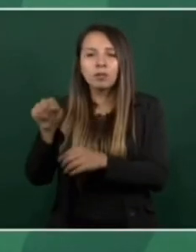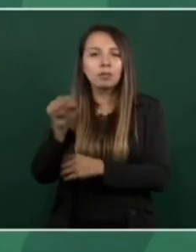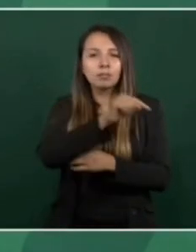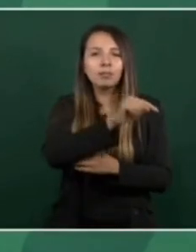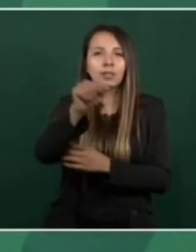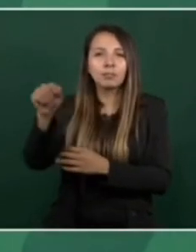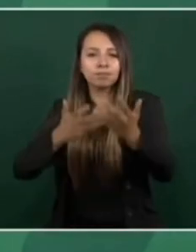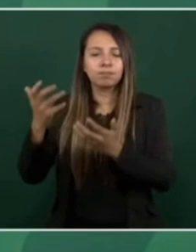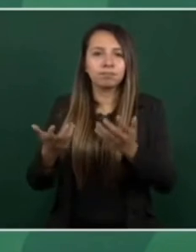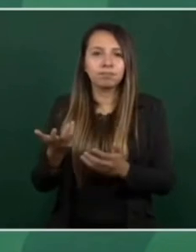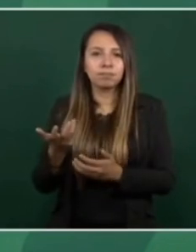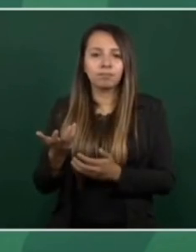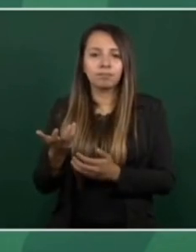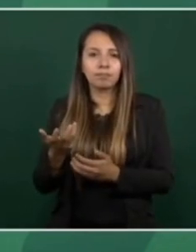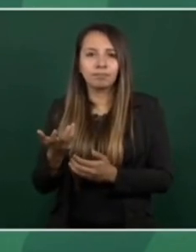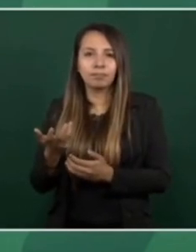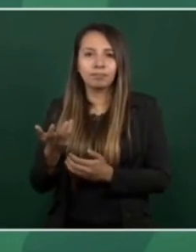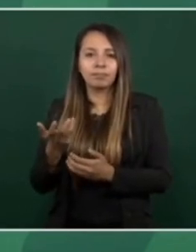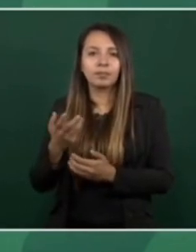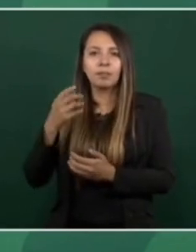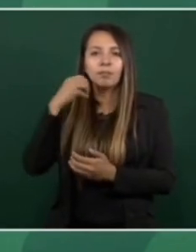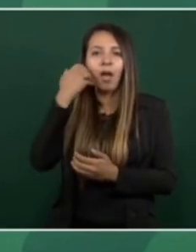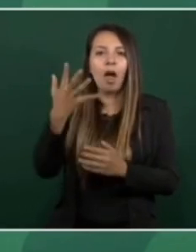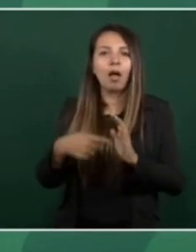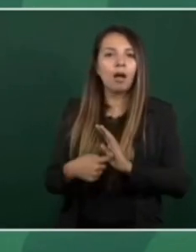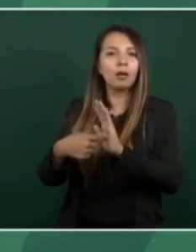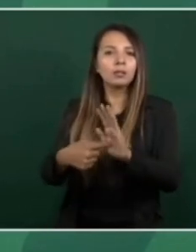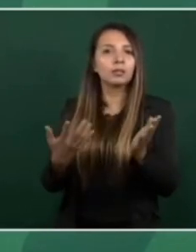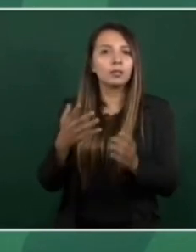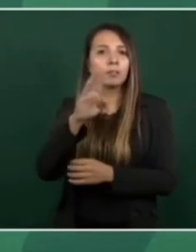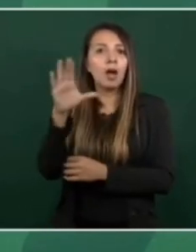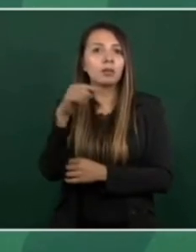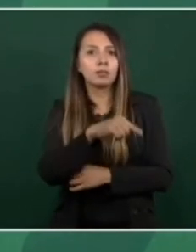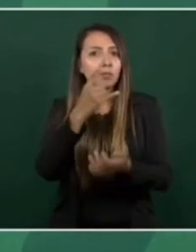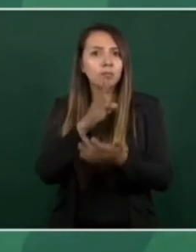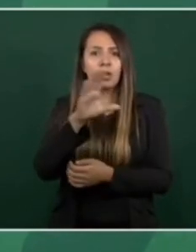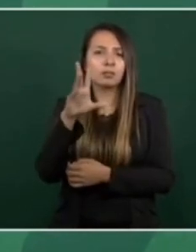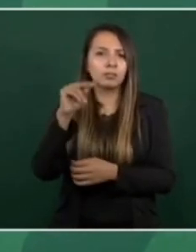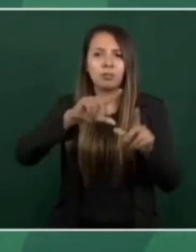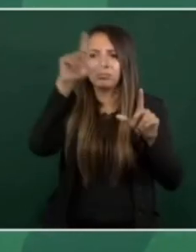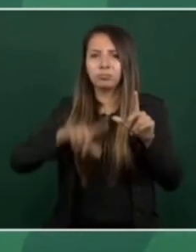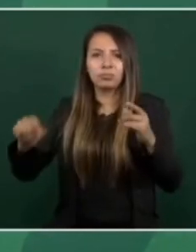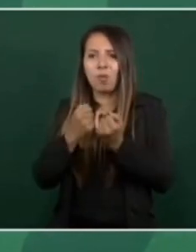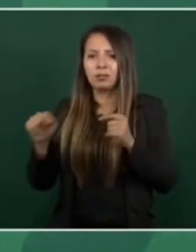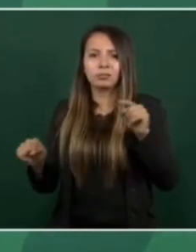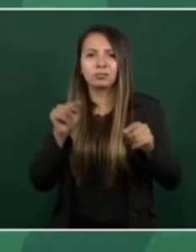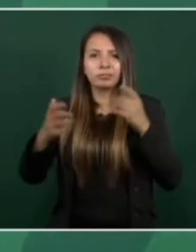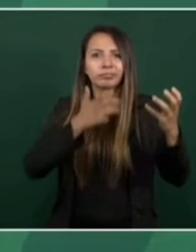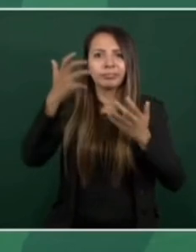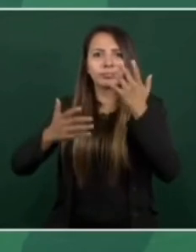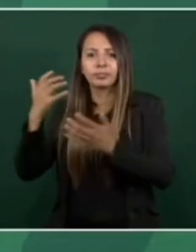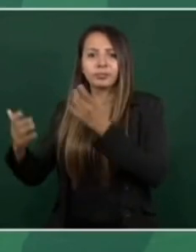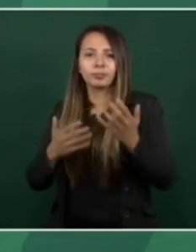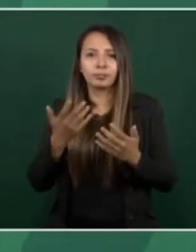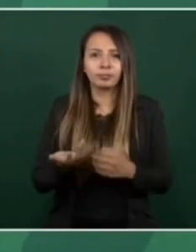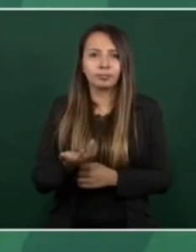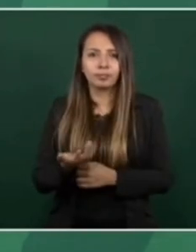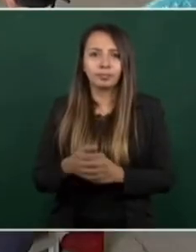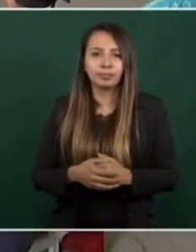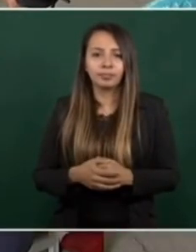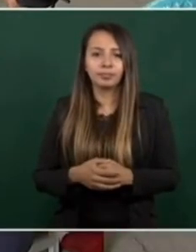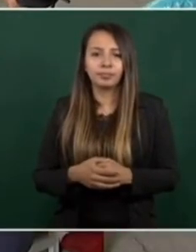de las tiendas para mandar el mensaje de que no sólo estaba en llamas le sacaban memes a